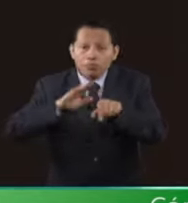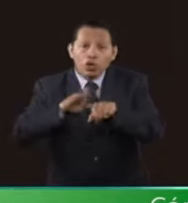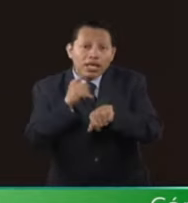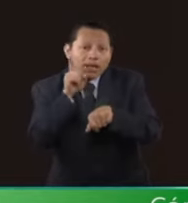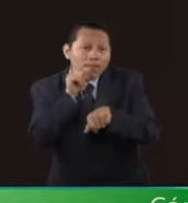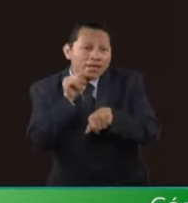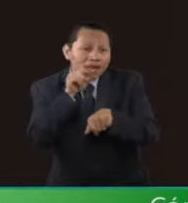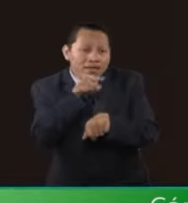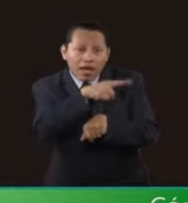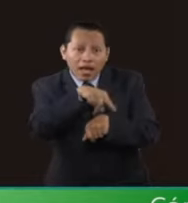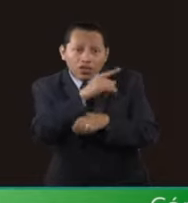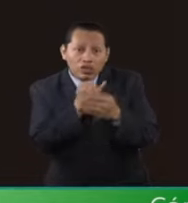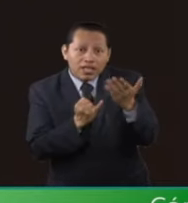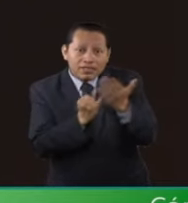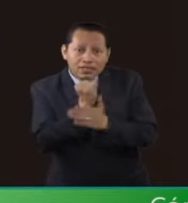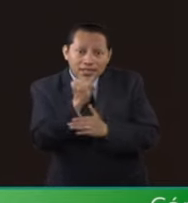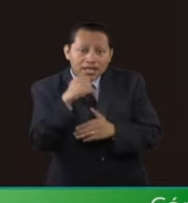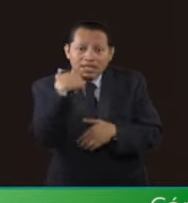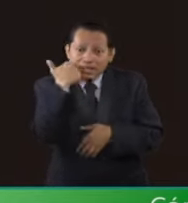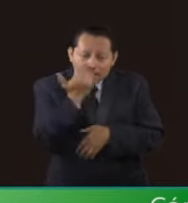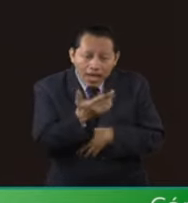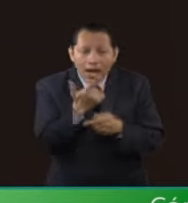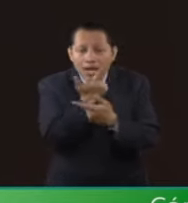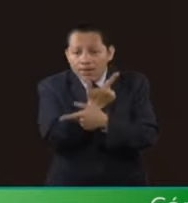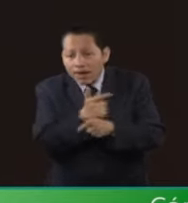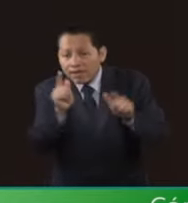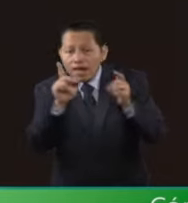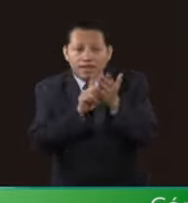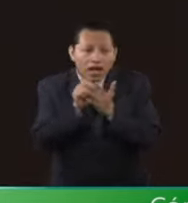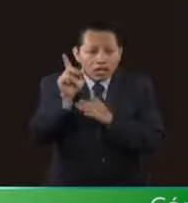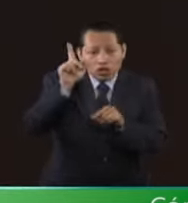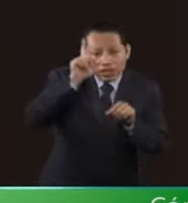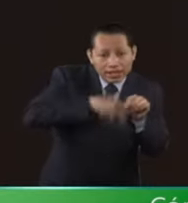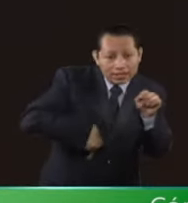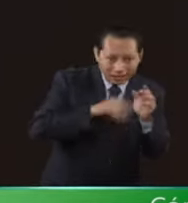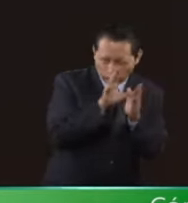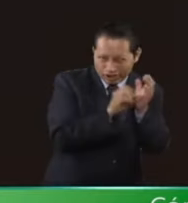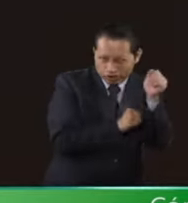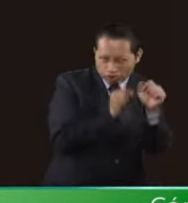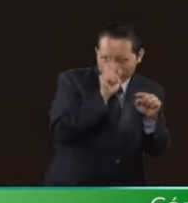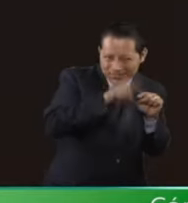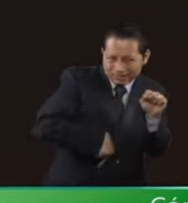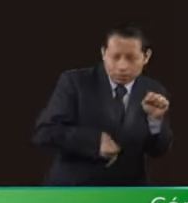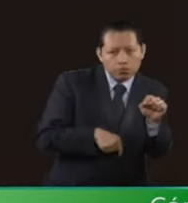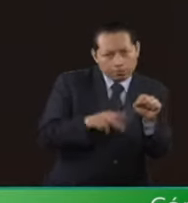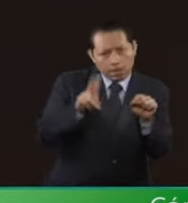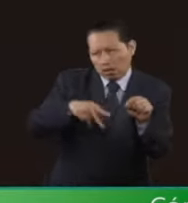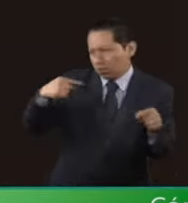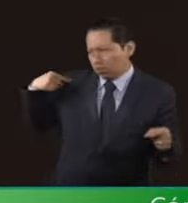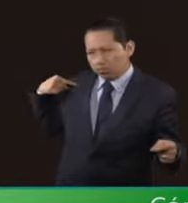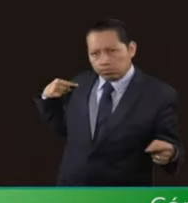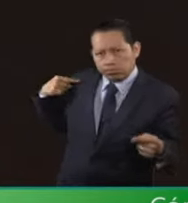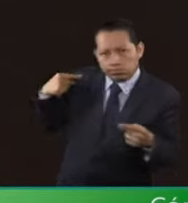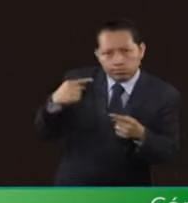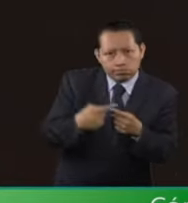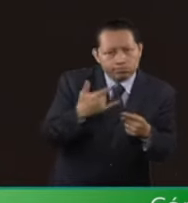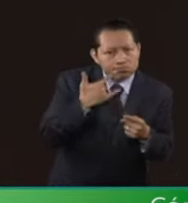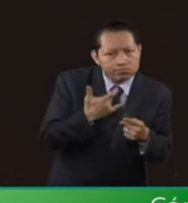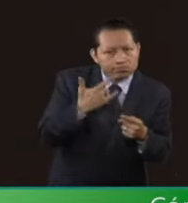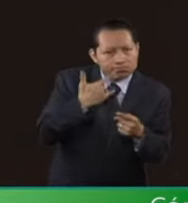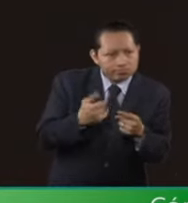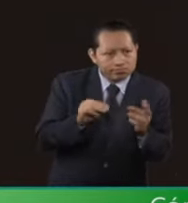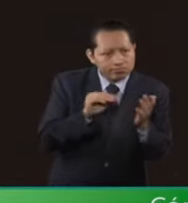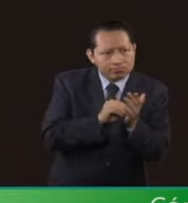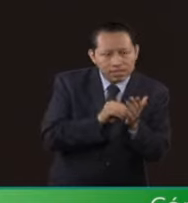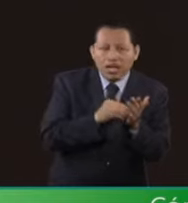eliminar de un tajo derechos y libertades de nuestra Constitución que tanto nos han costado, no podremos ir a